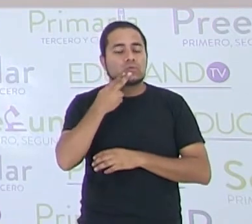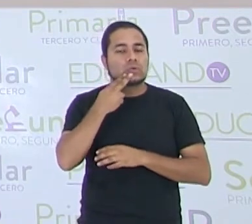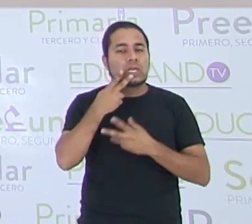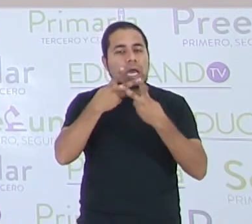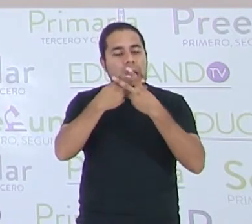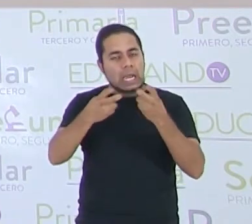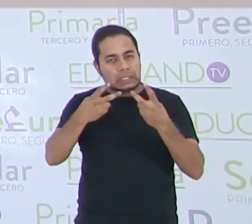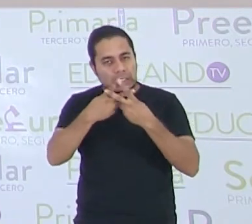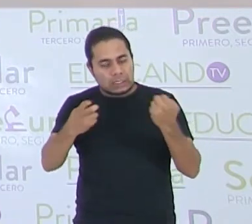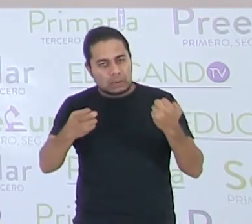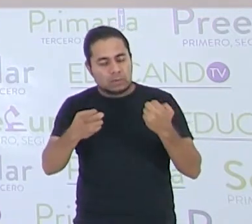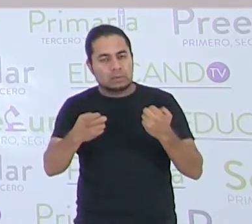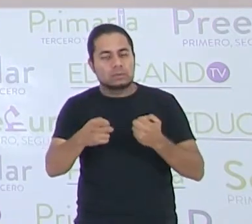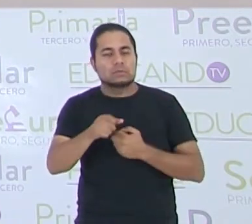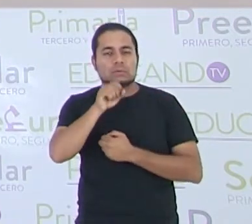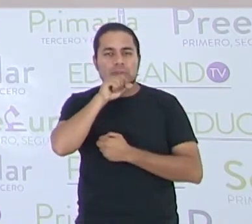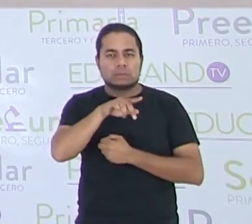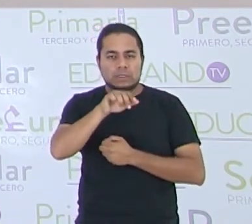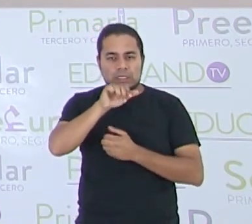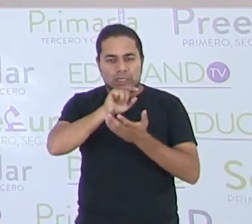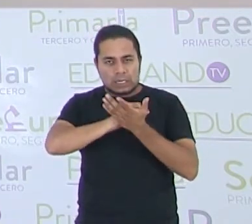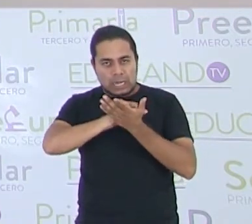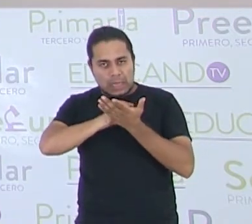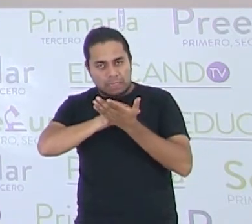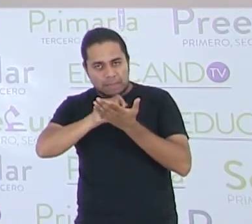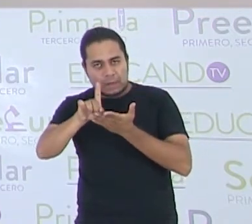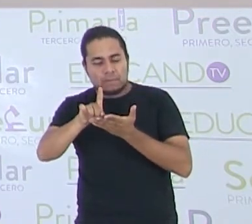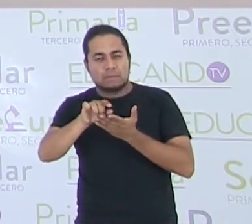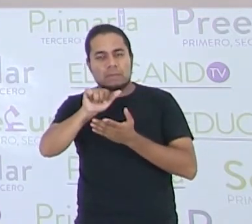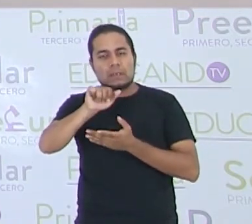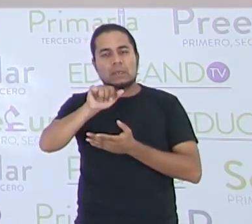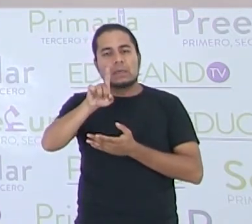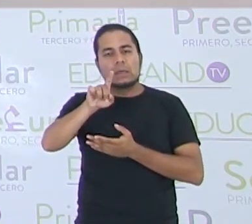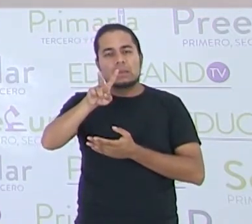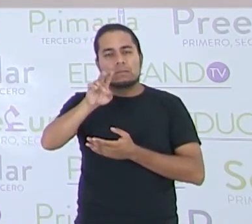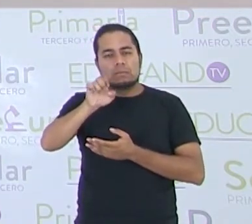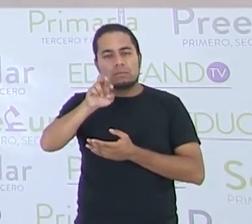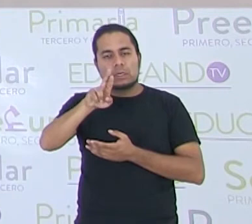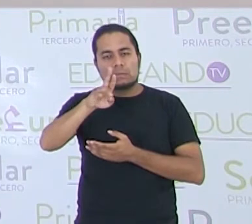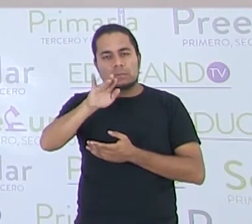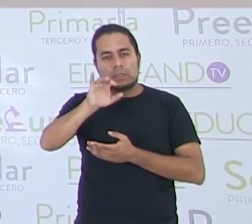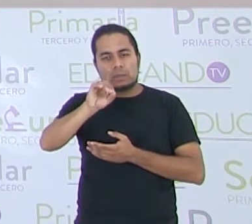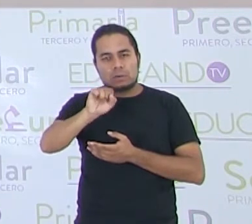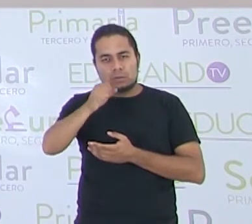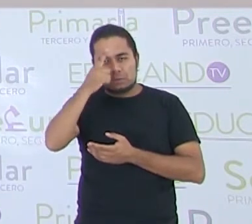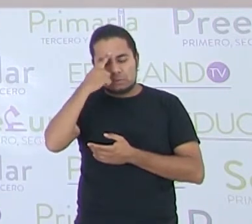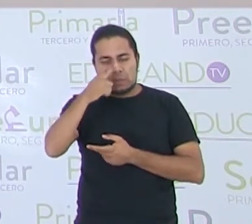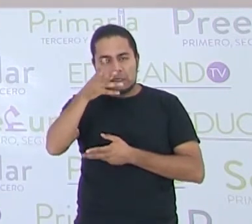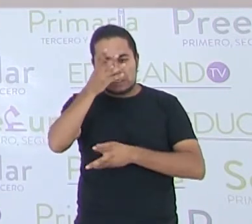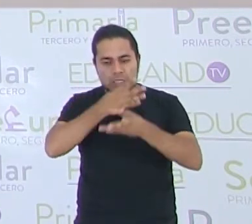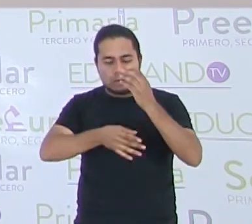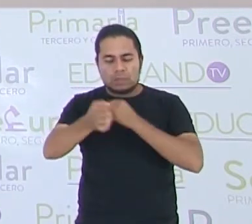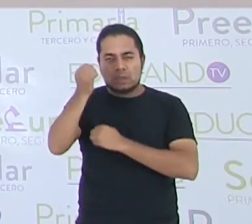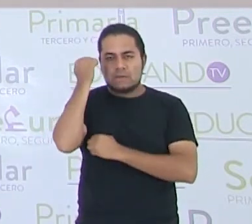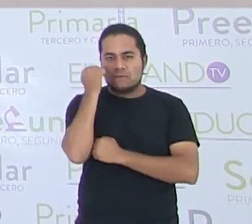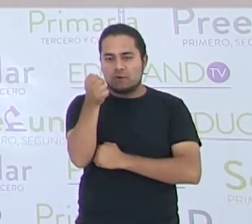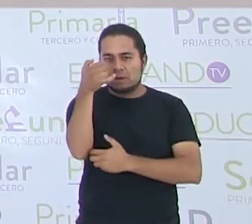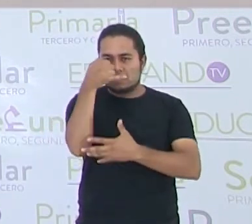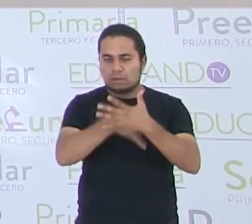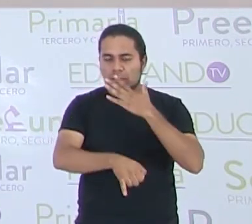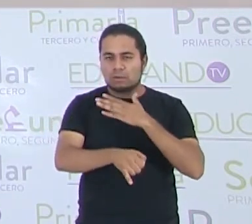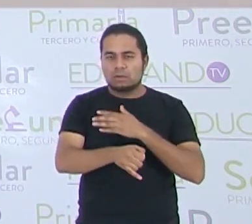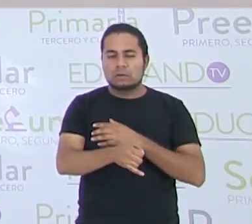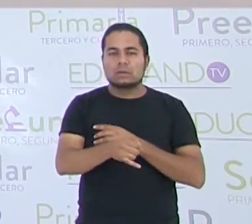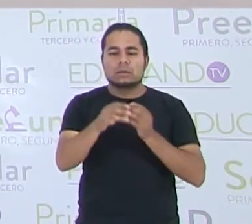adjetivos y adverbios para enriquecer nuestra descripción. Ojalá